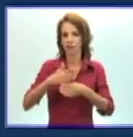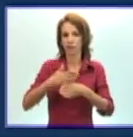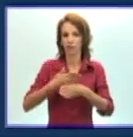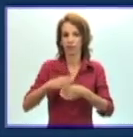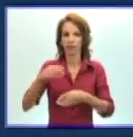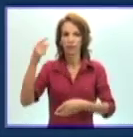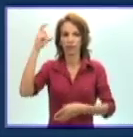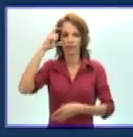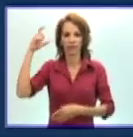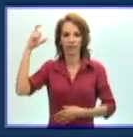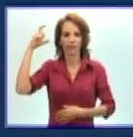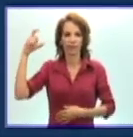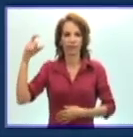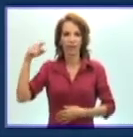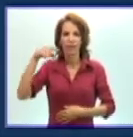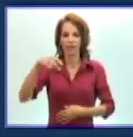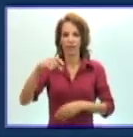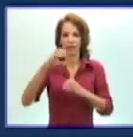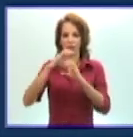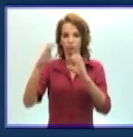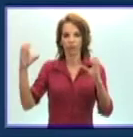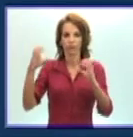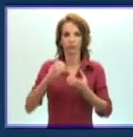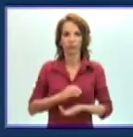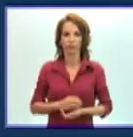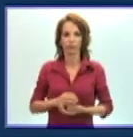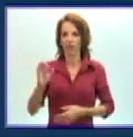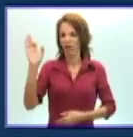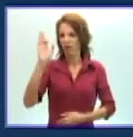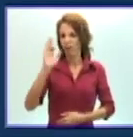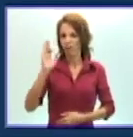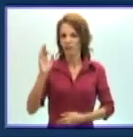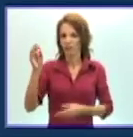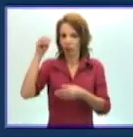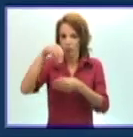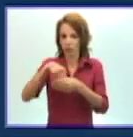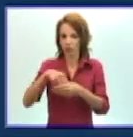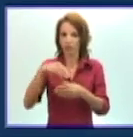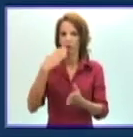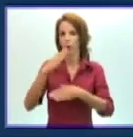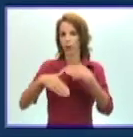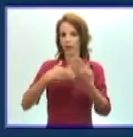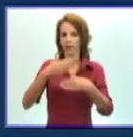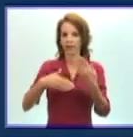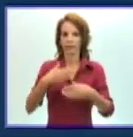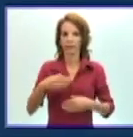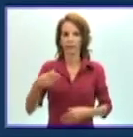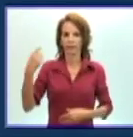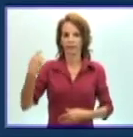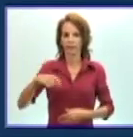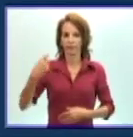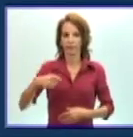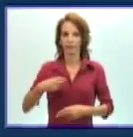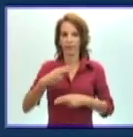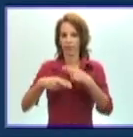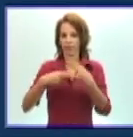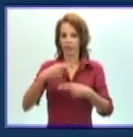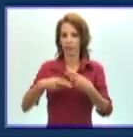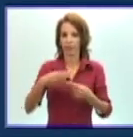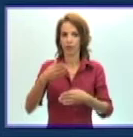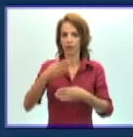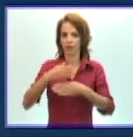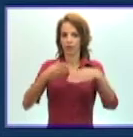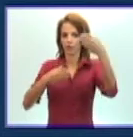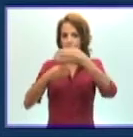ellos físicos. ¿Qué actividades consideras que tuvieron que realizar para su edificación?